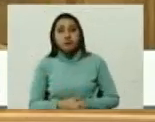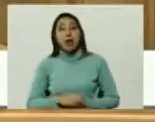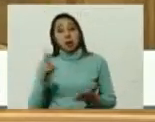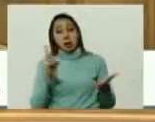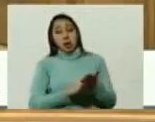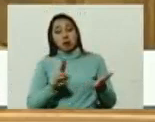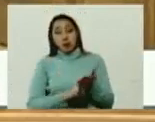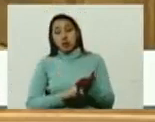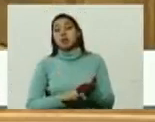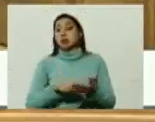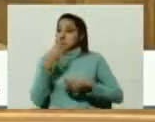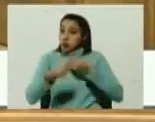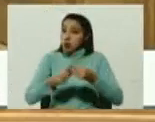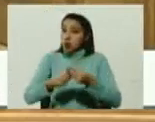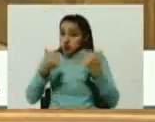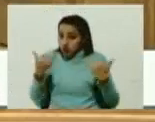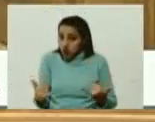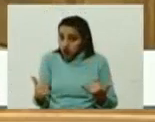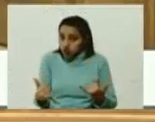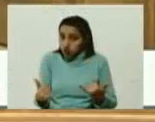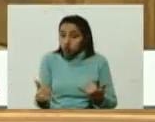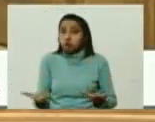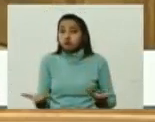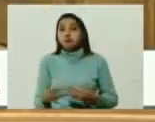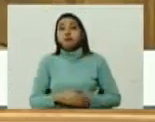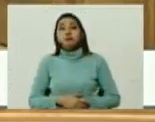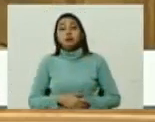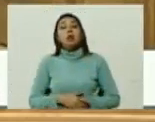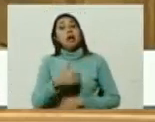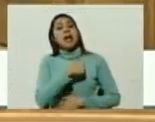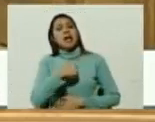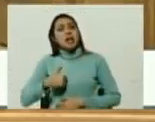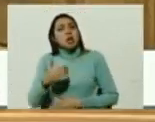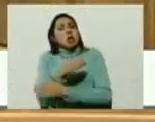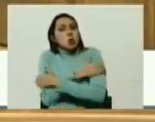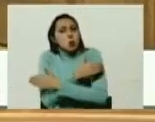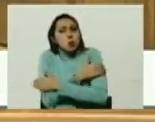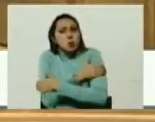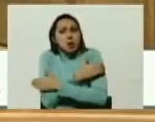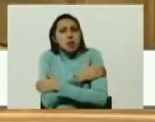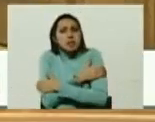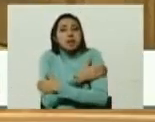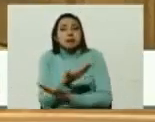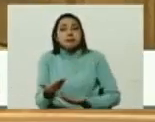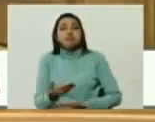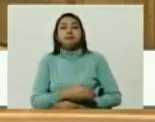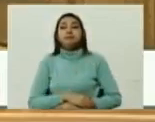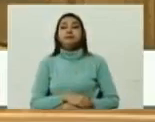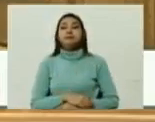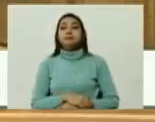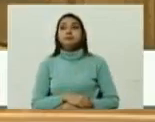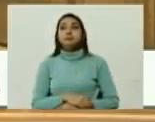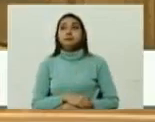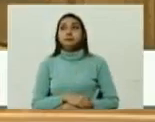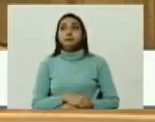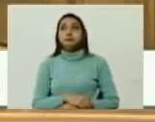sinceridad y aquí quiero hacer un pequeño paréntesis para felicitar a un verdadero